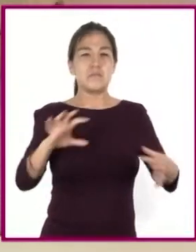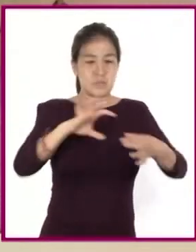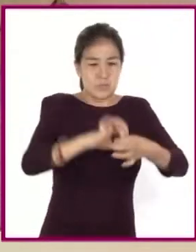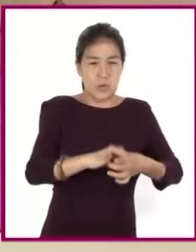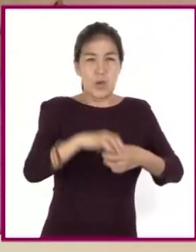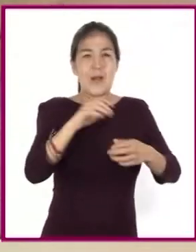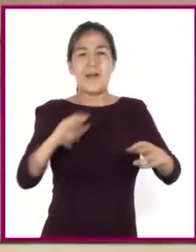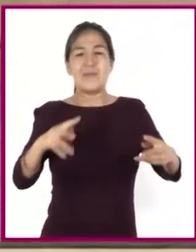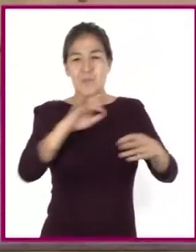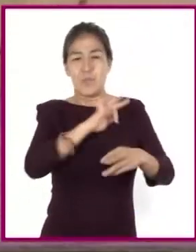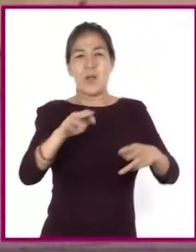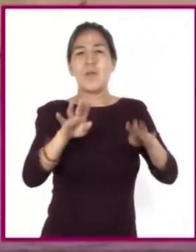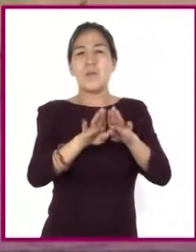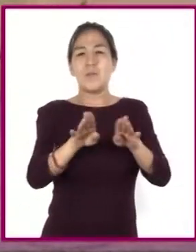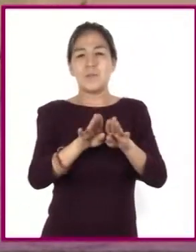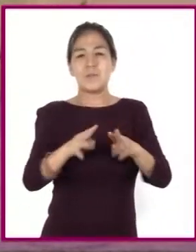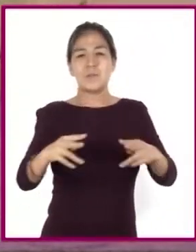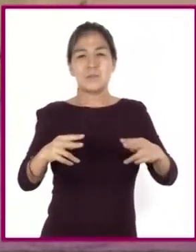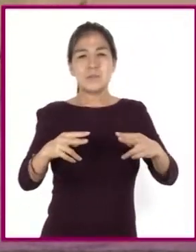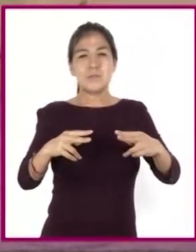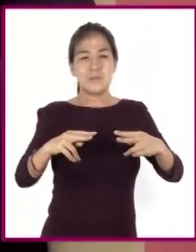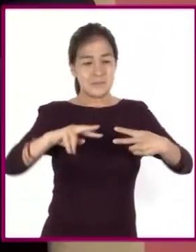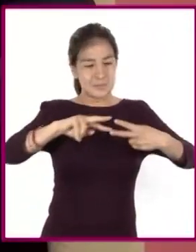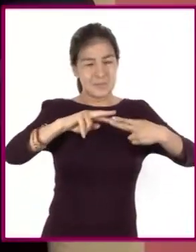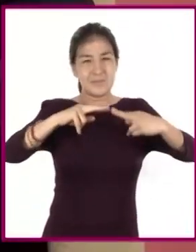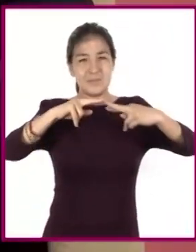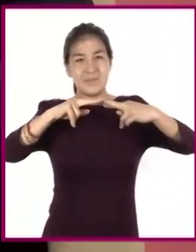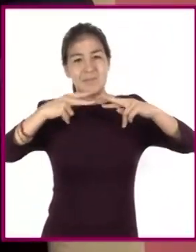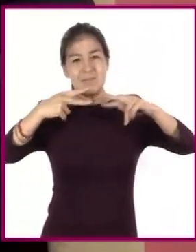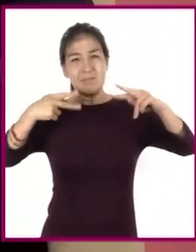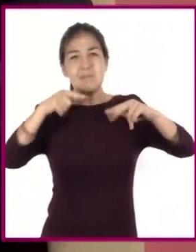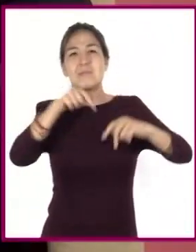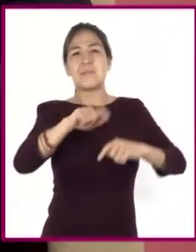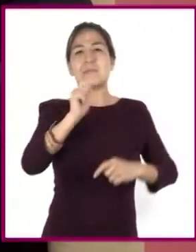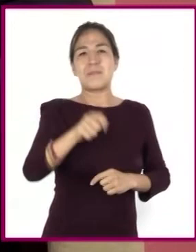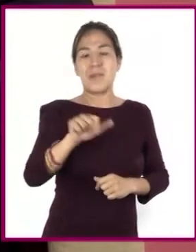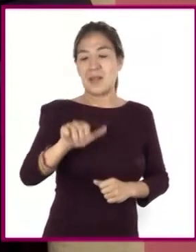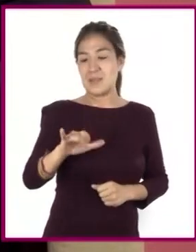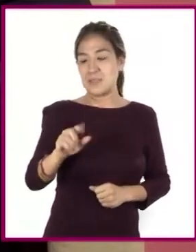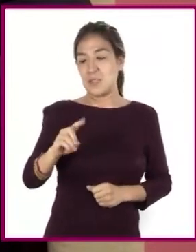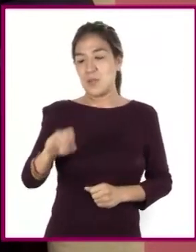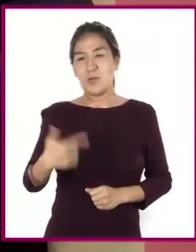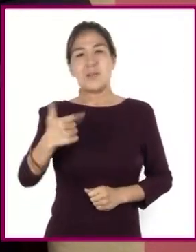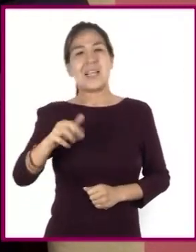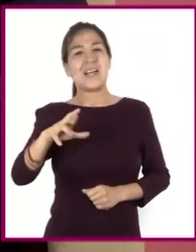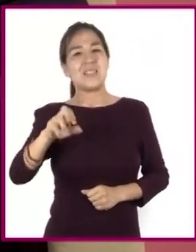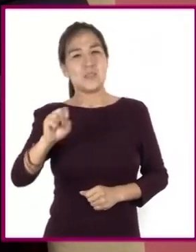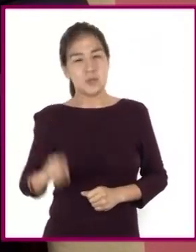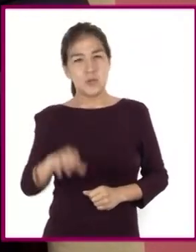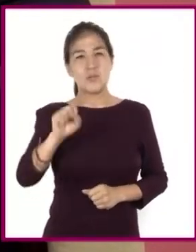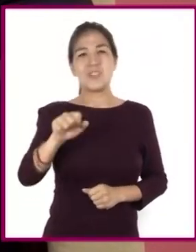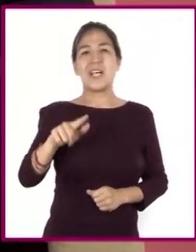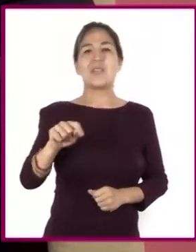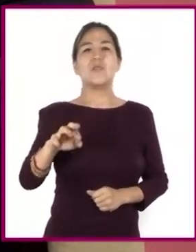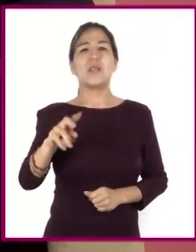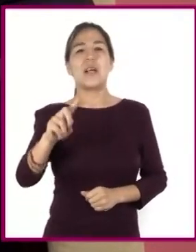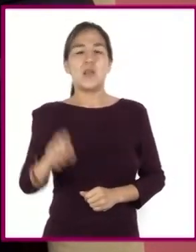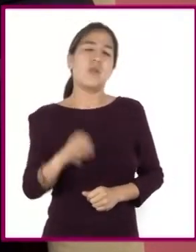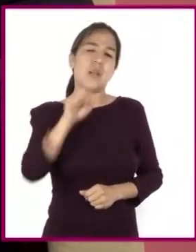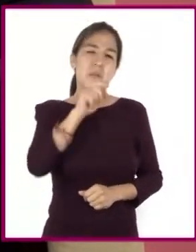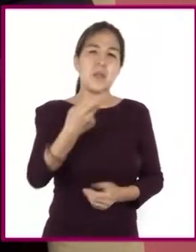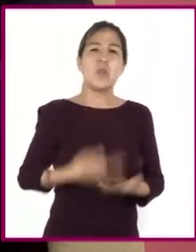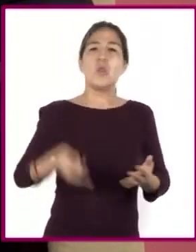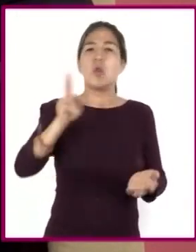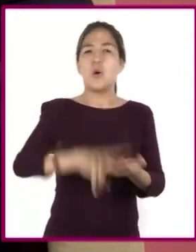grasos, por enlaces simples, y entonces se llaman ácidos grasos saturados, o con dobles enlaces, y esto se llama